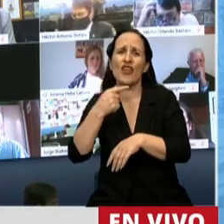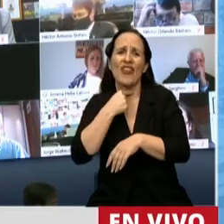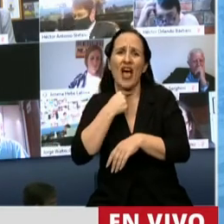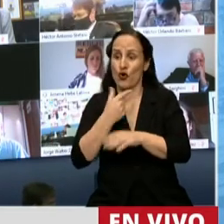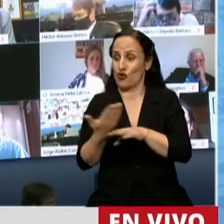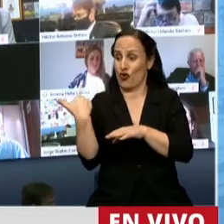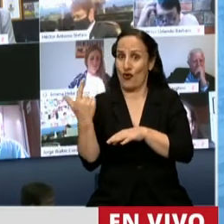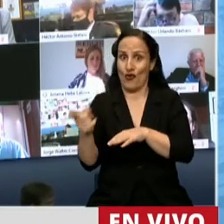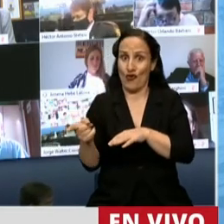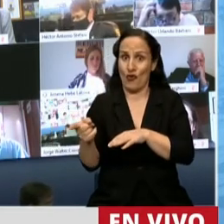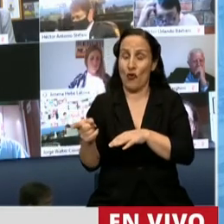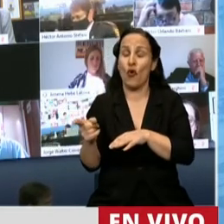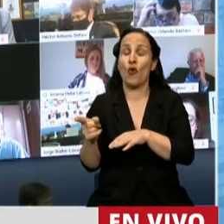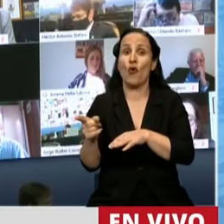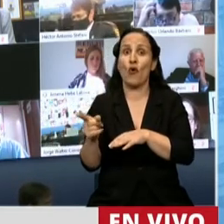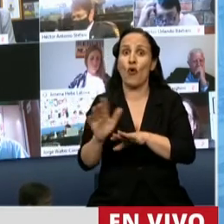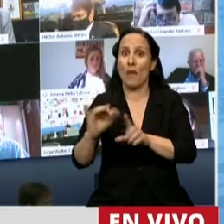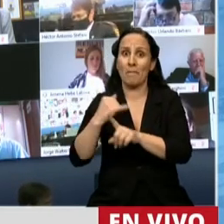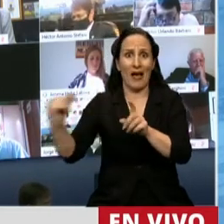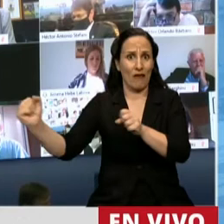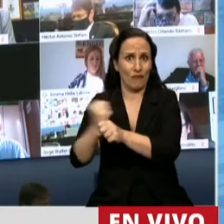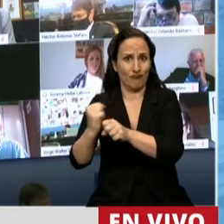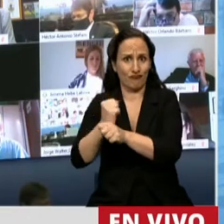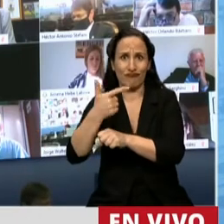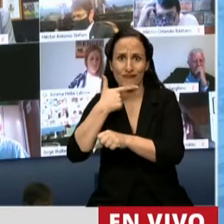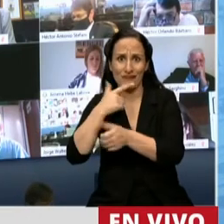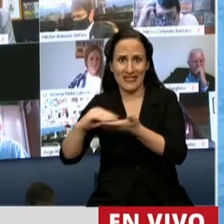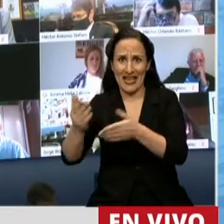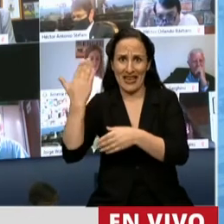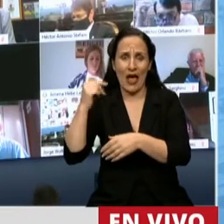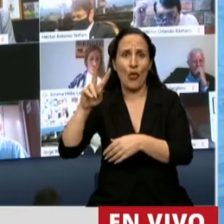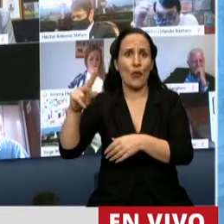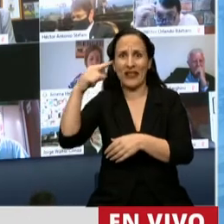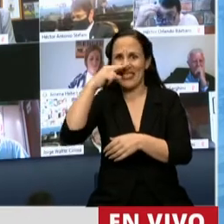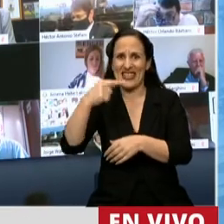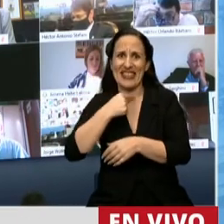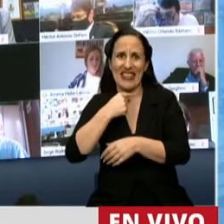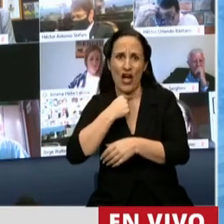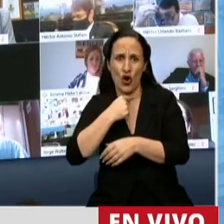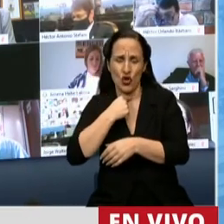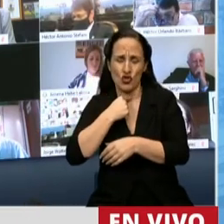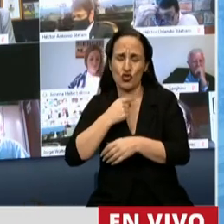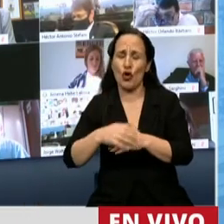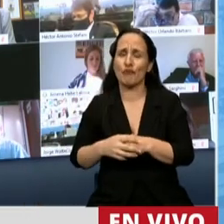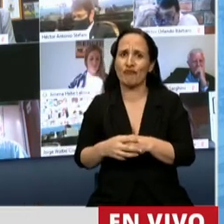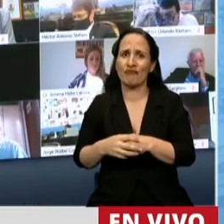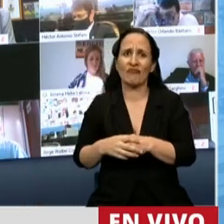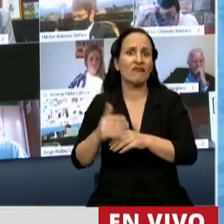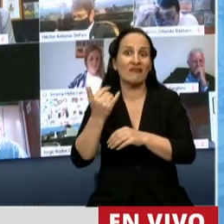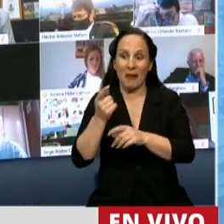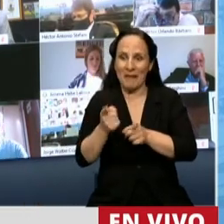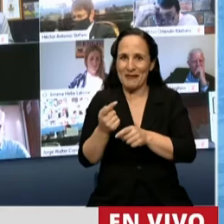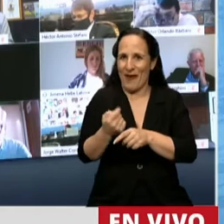agosto pasado, que tuvo media sanción en el Senado el pasado 27 de agosto, que, como se dijo